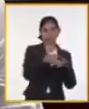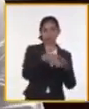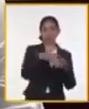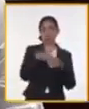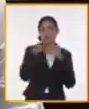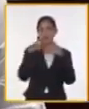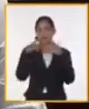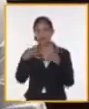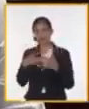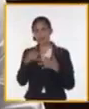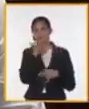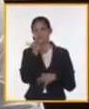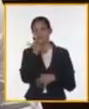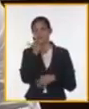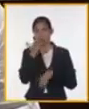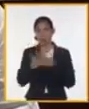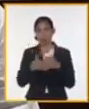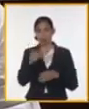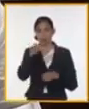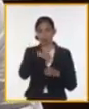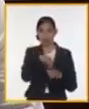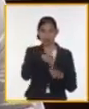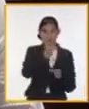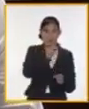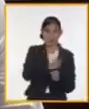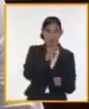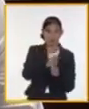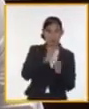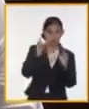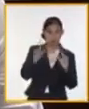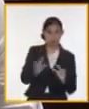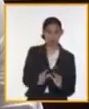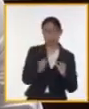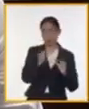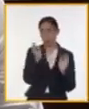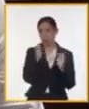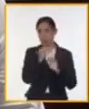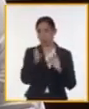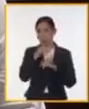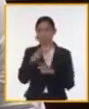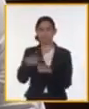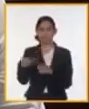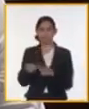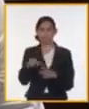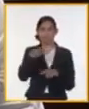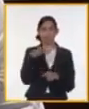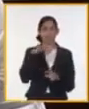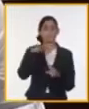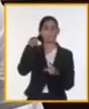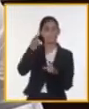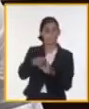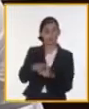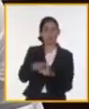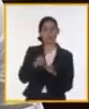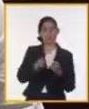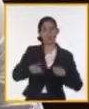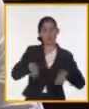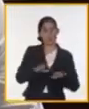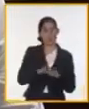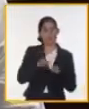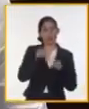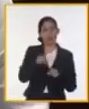al sector a partir del déficit de insumos, de recursos y también los problemas subjetivos que atraviesan y que tienen que ver con